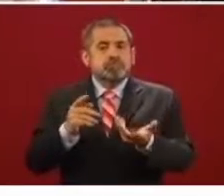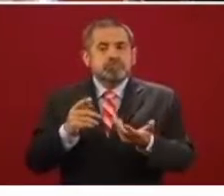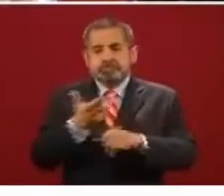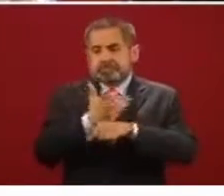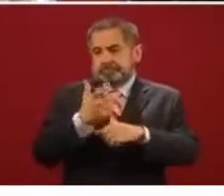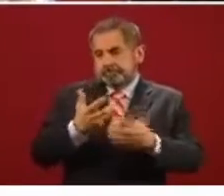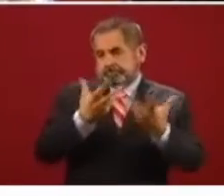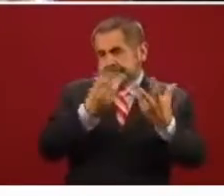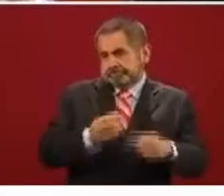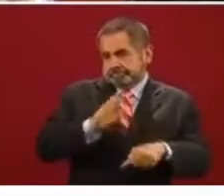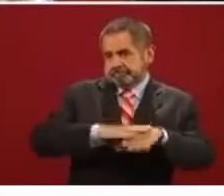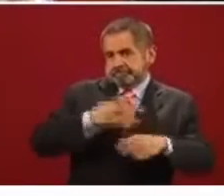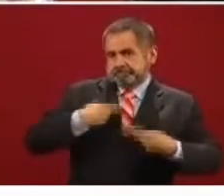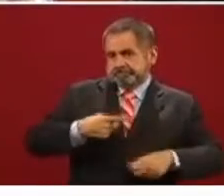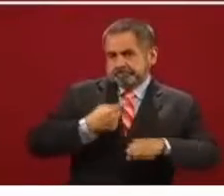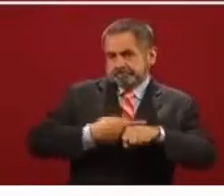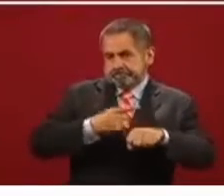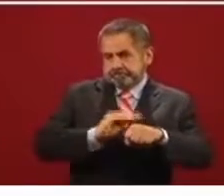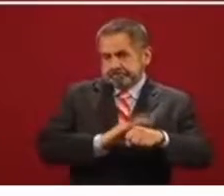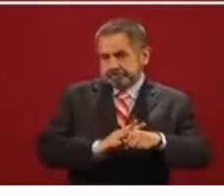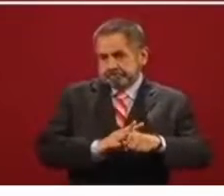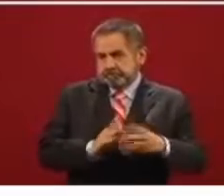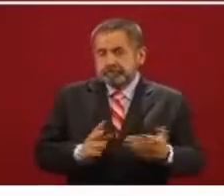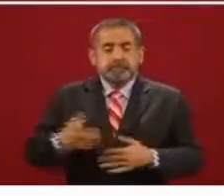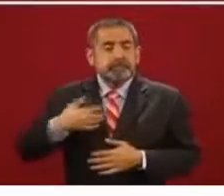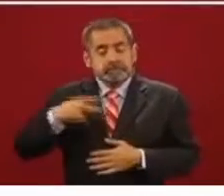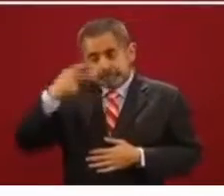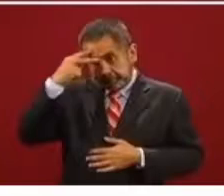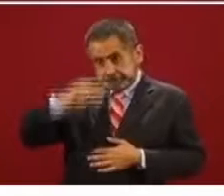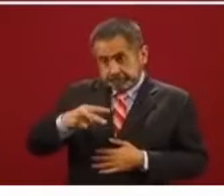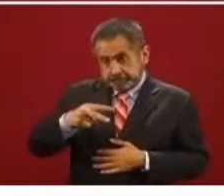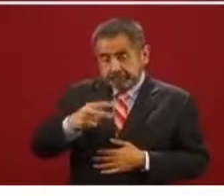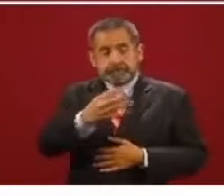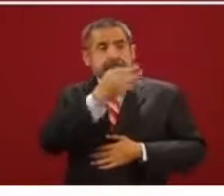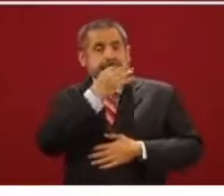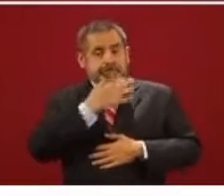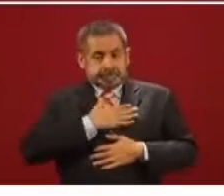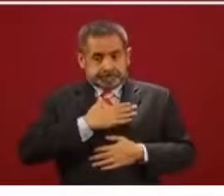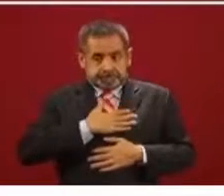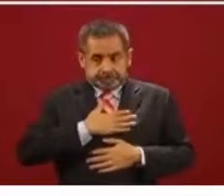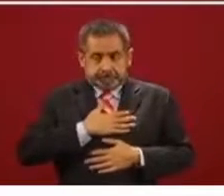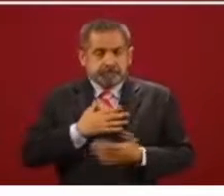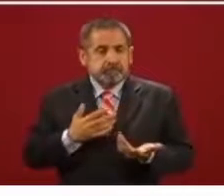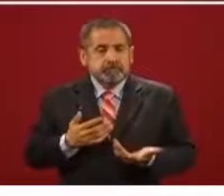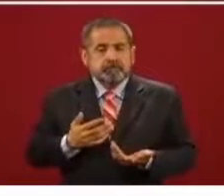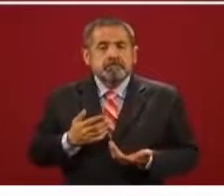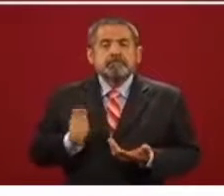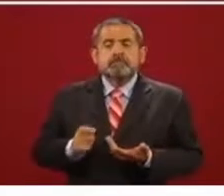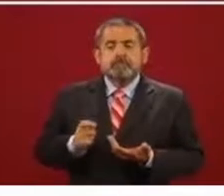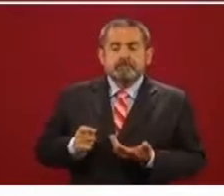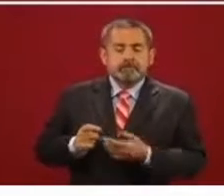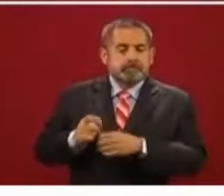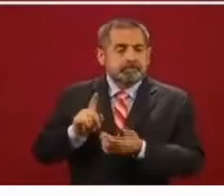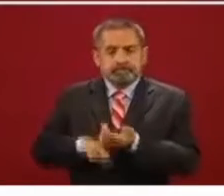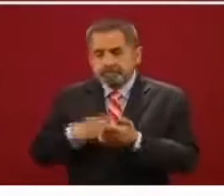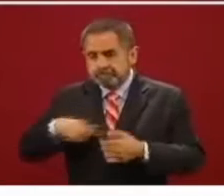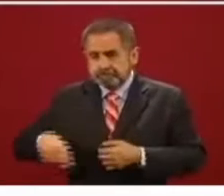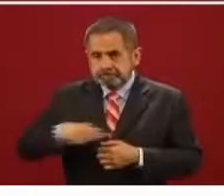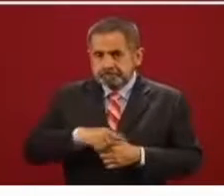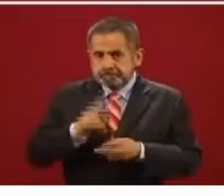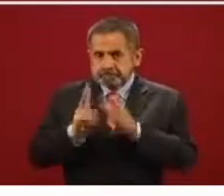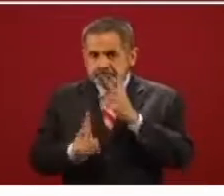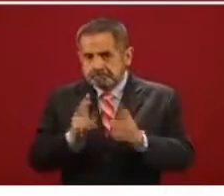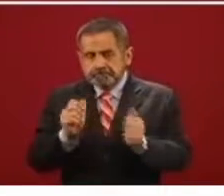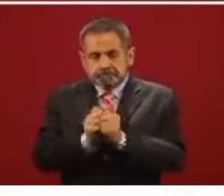En el caso de México, Estados Unidos nos comunicó también su interés de que tuviéramos un